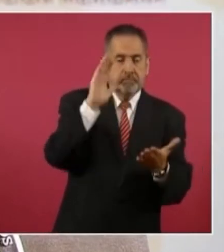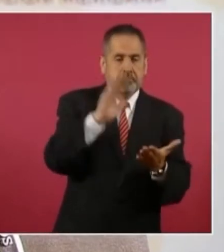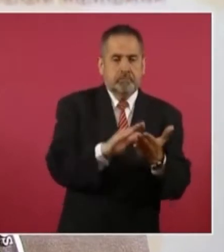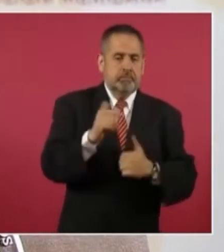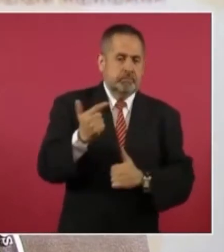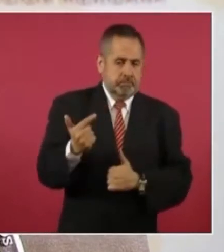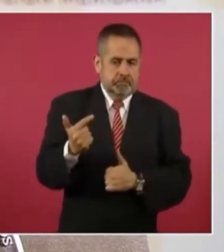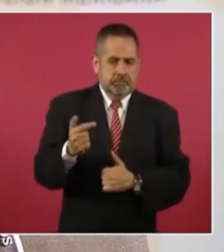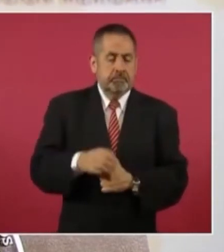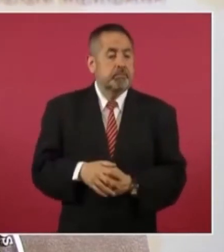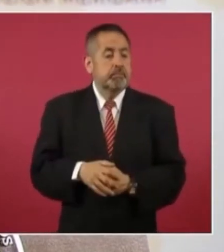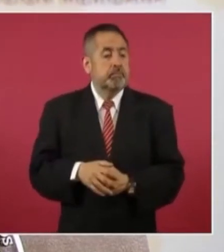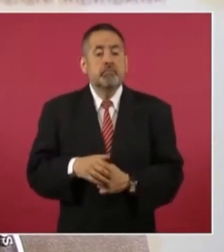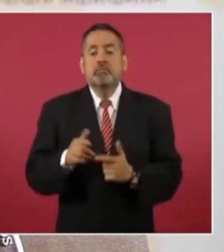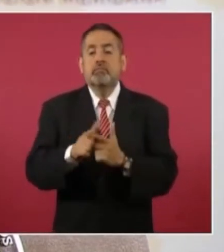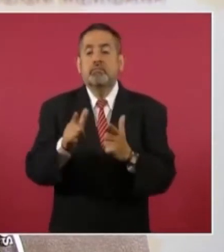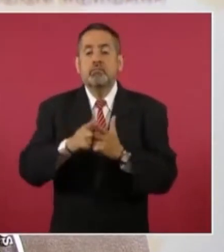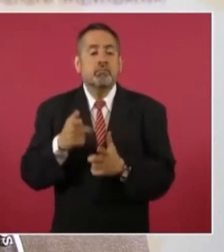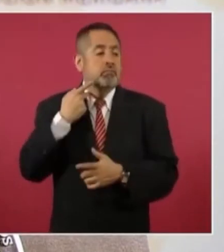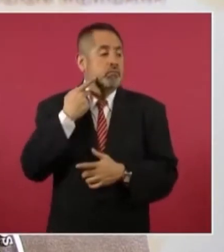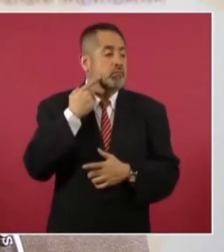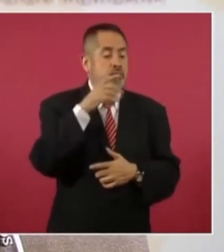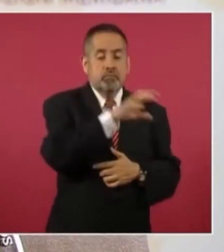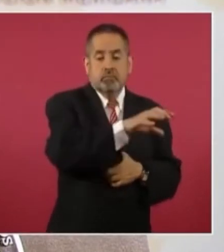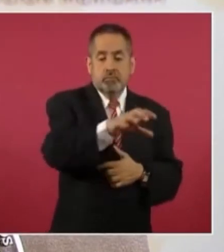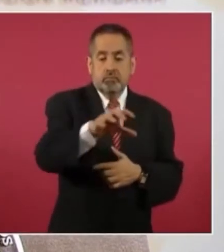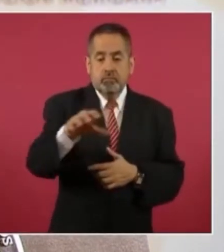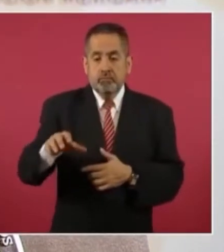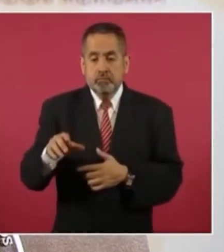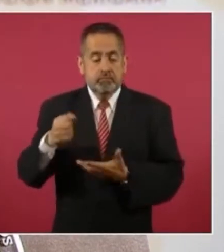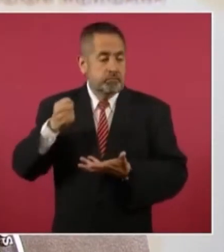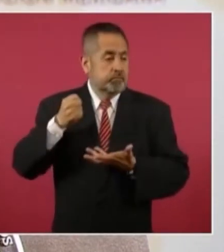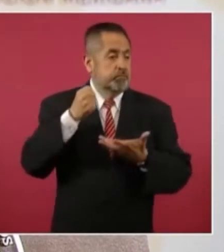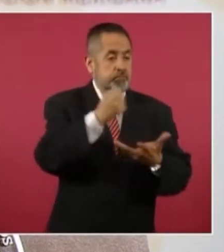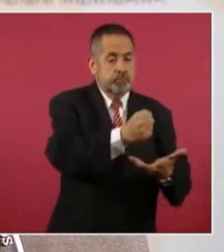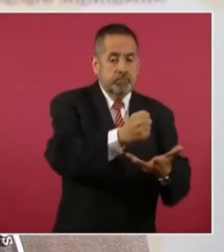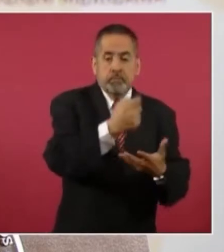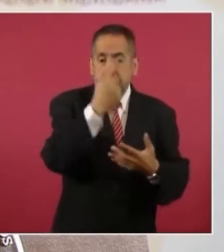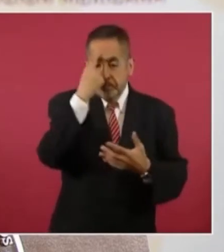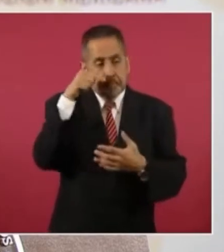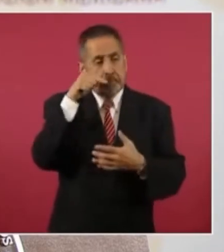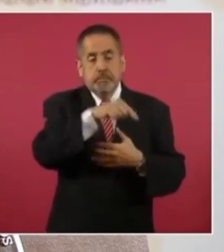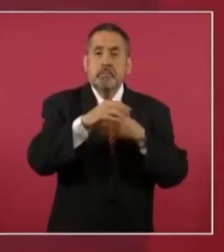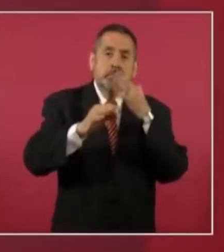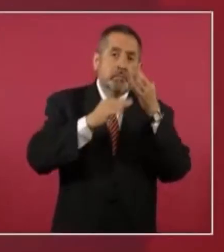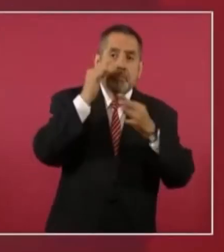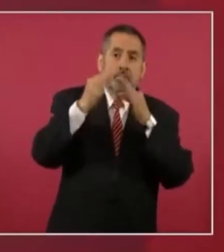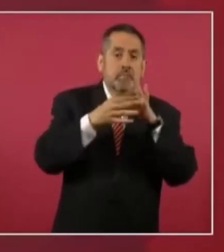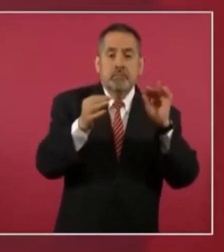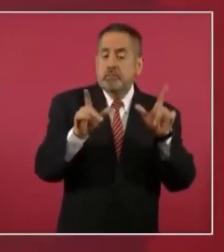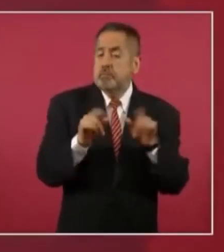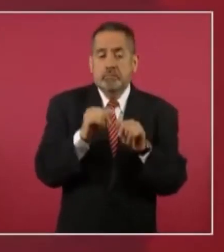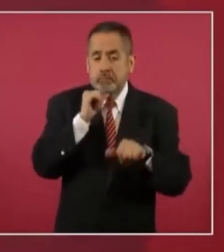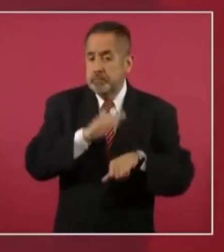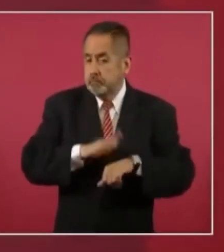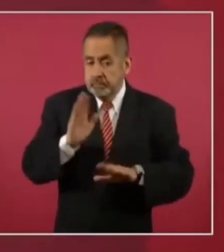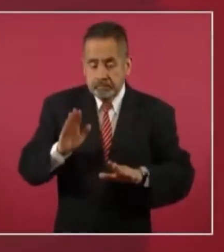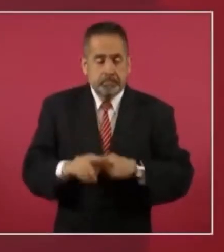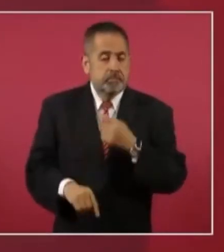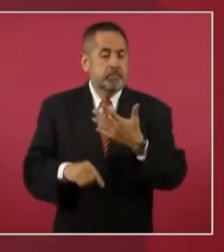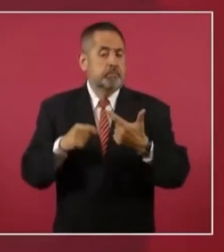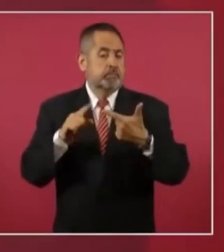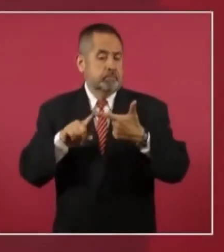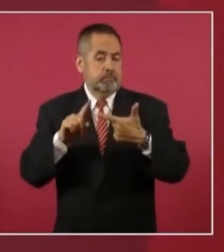Financiamiento público a partidos políticos solo para campañas electorales. 7. Reducir